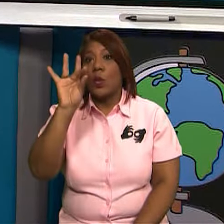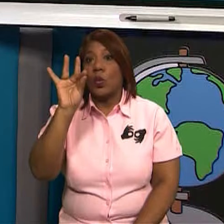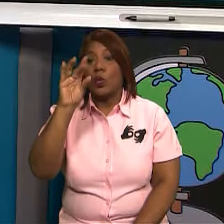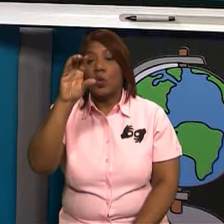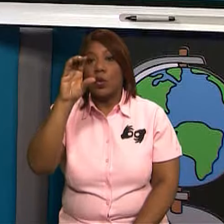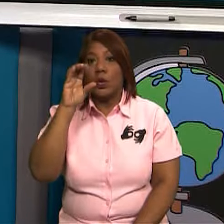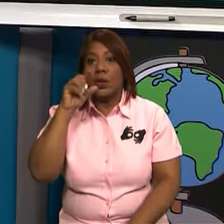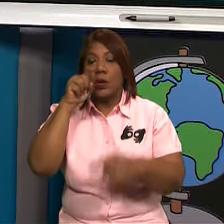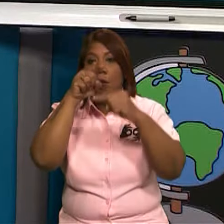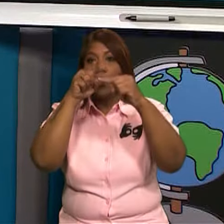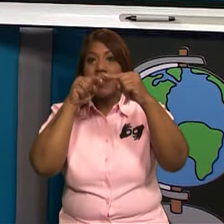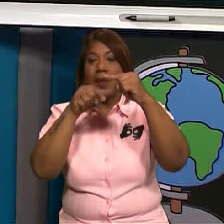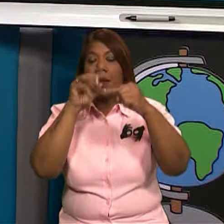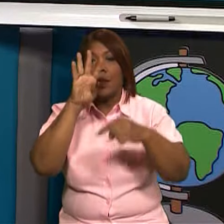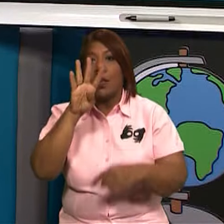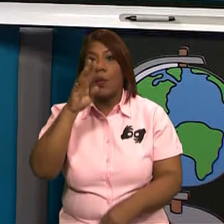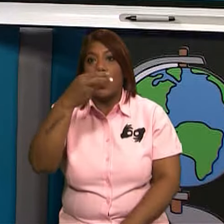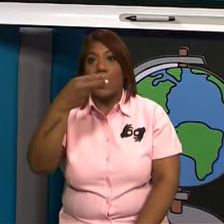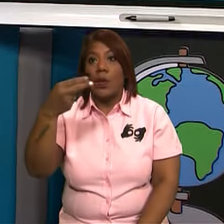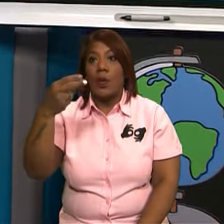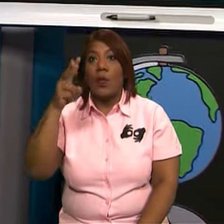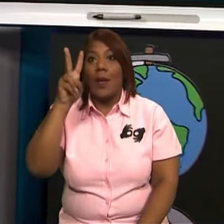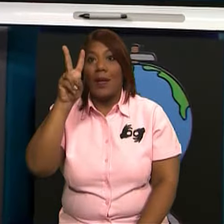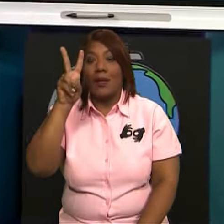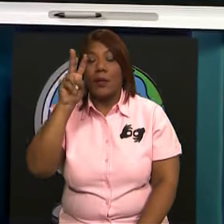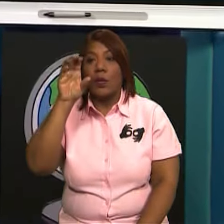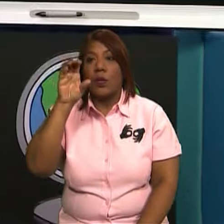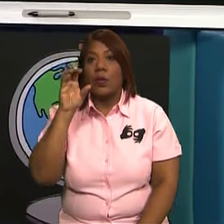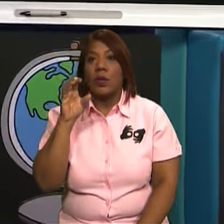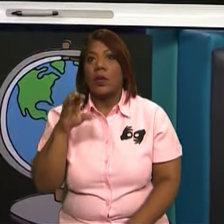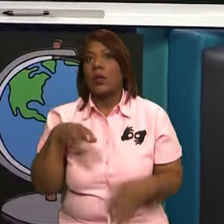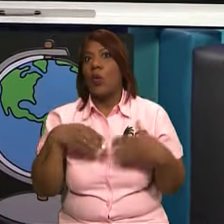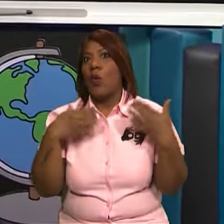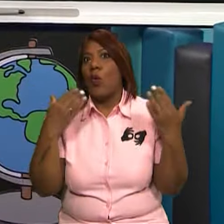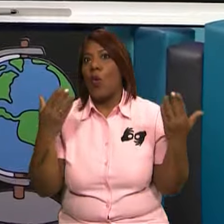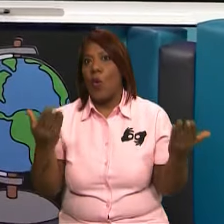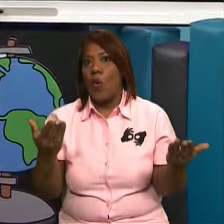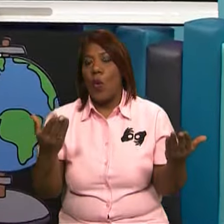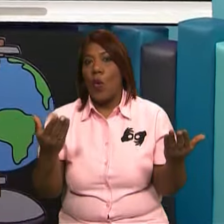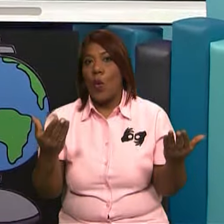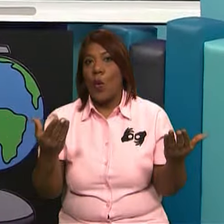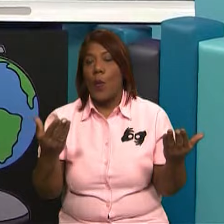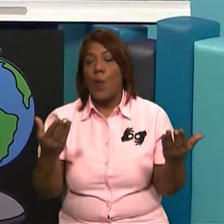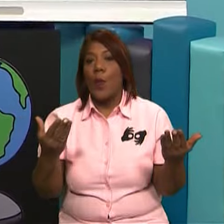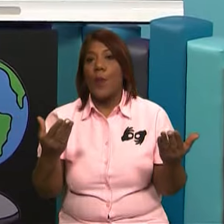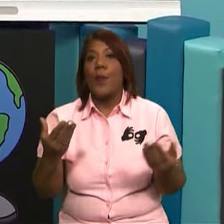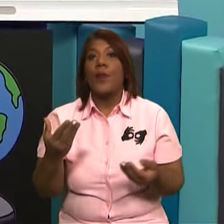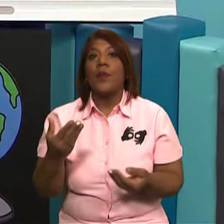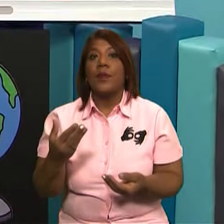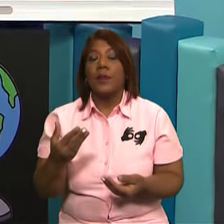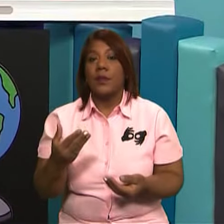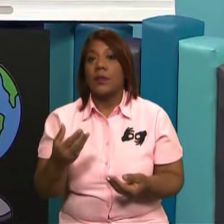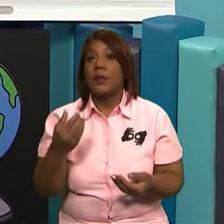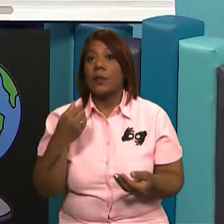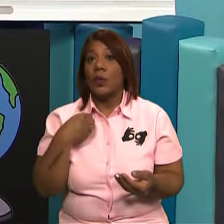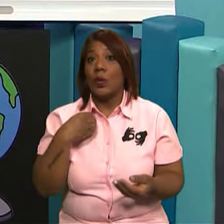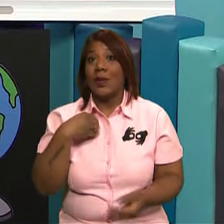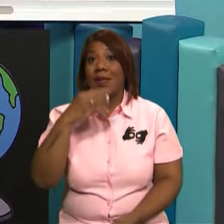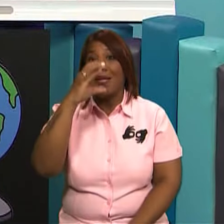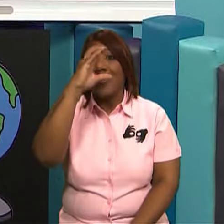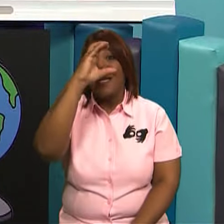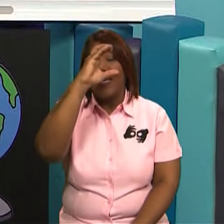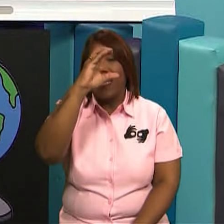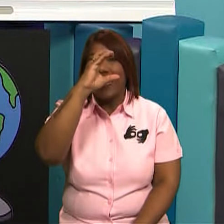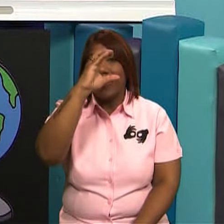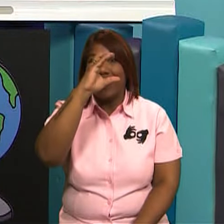Entre 4. Y la forma más sencilla de poderlo deducir, como estoy tomando mis centenas como